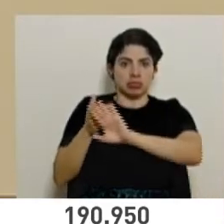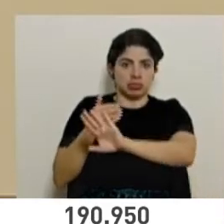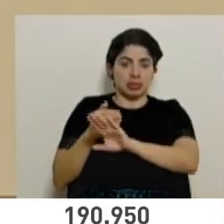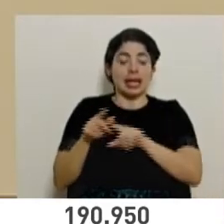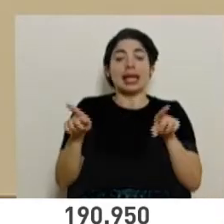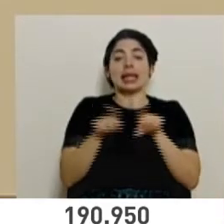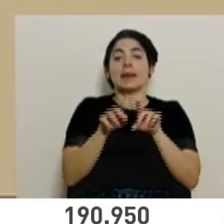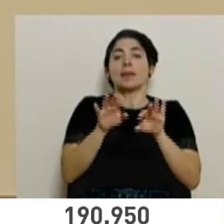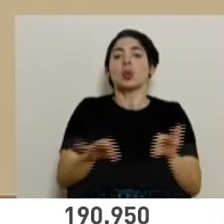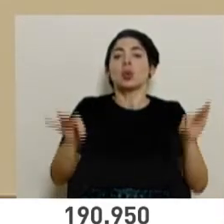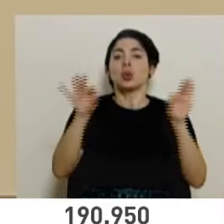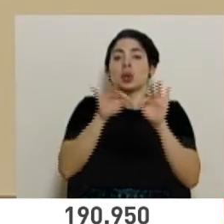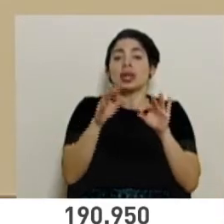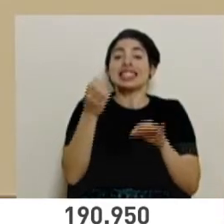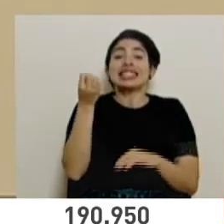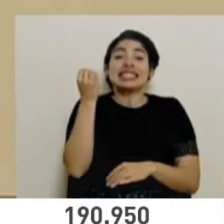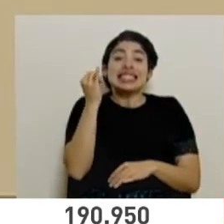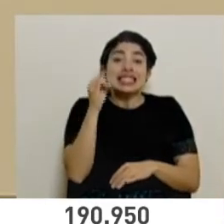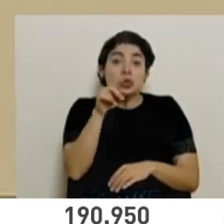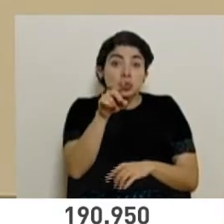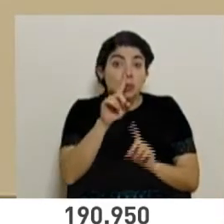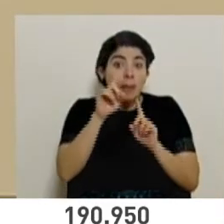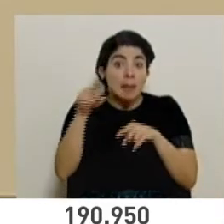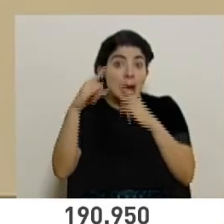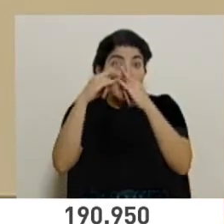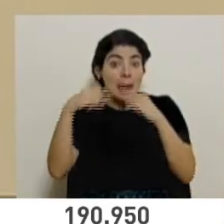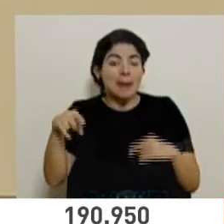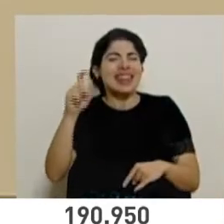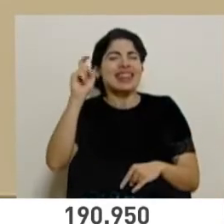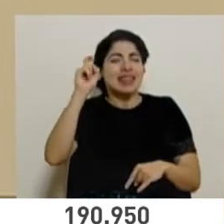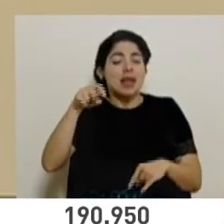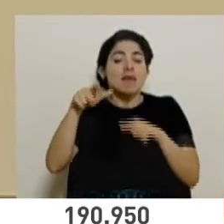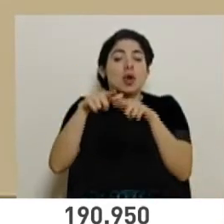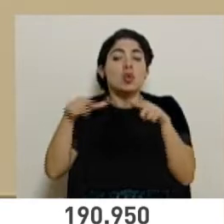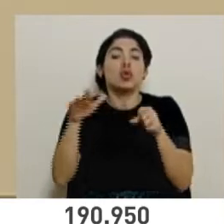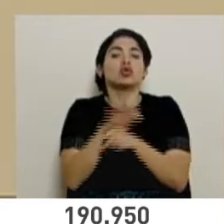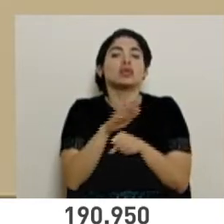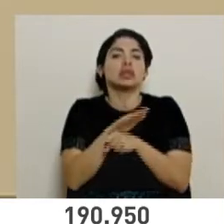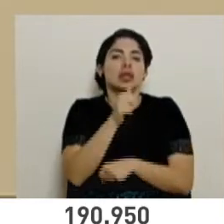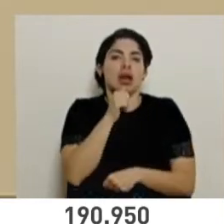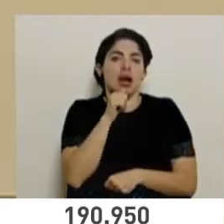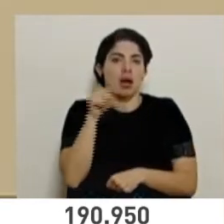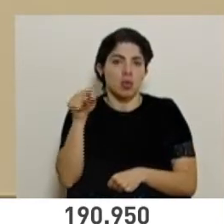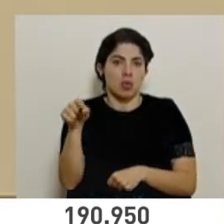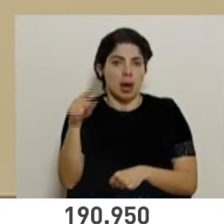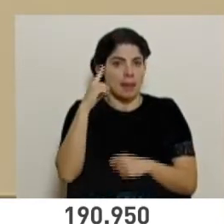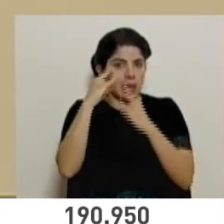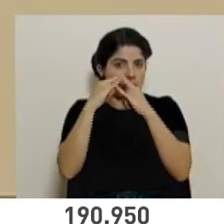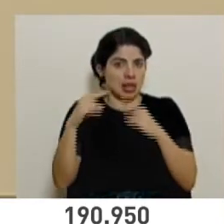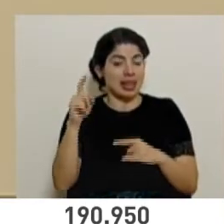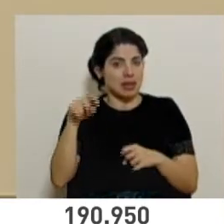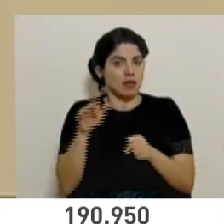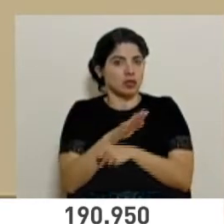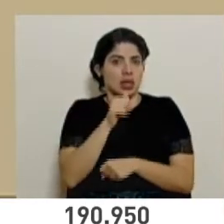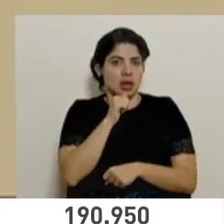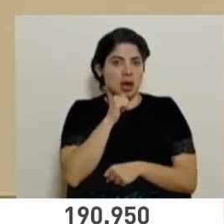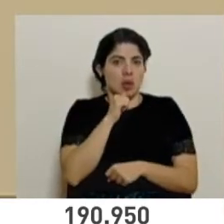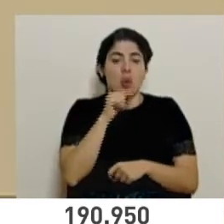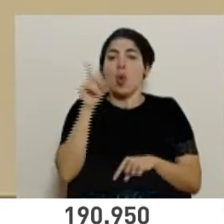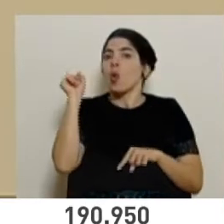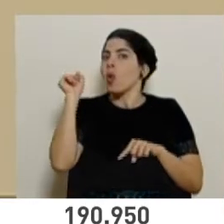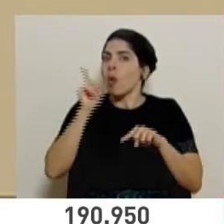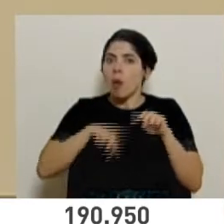muy importante es que si van a acampar, tiene que haber agua suficiente en el sitio donde van a acampar.